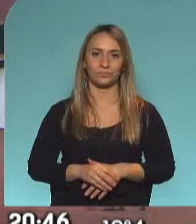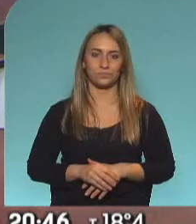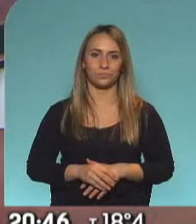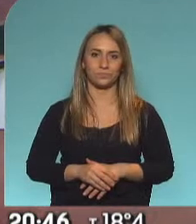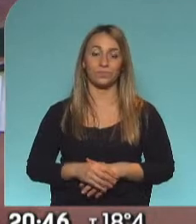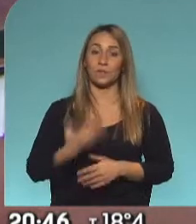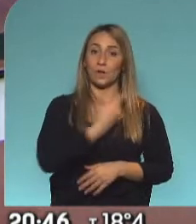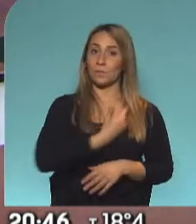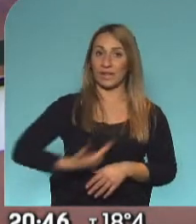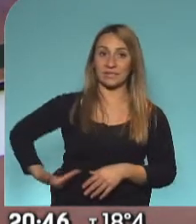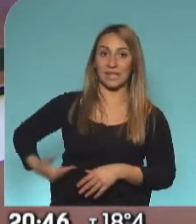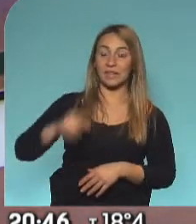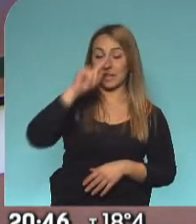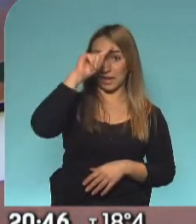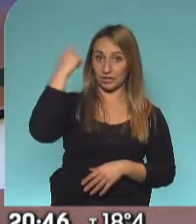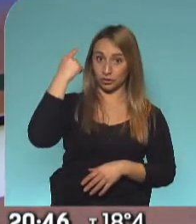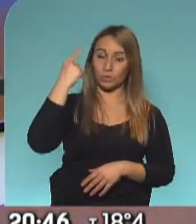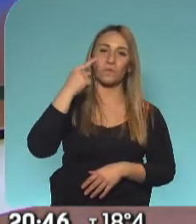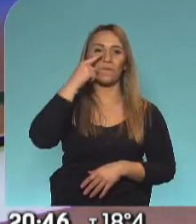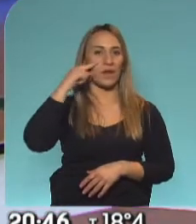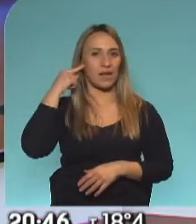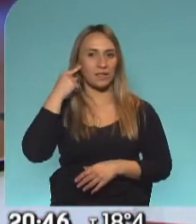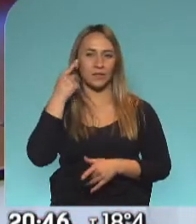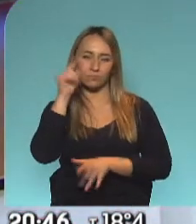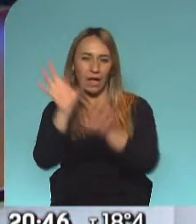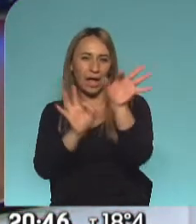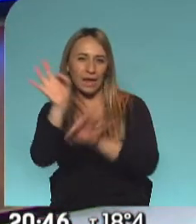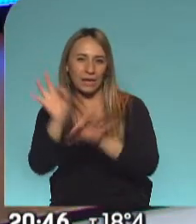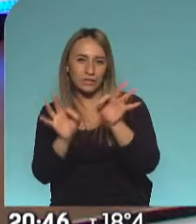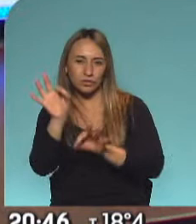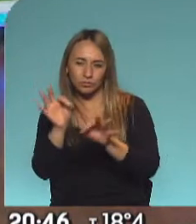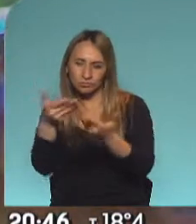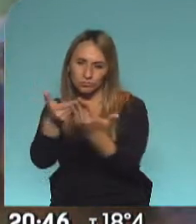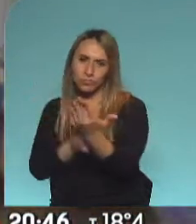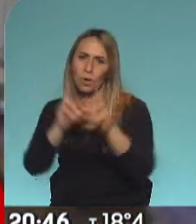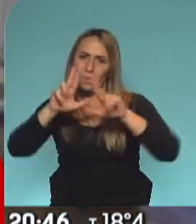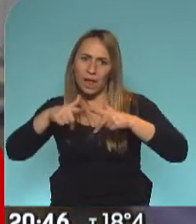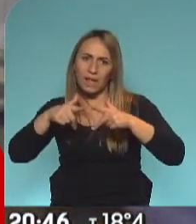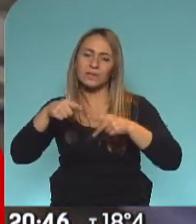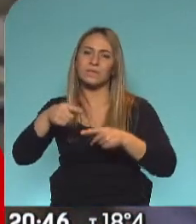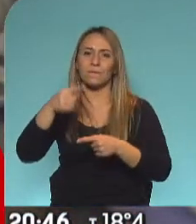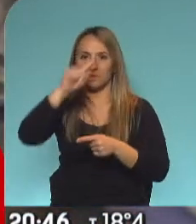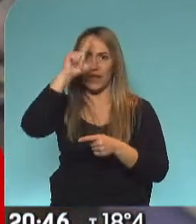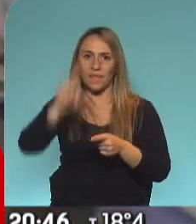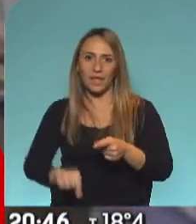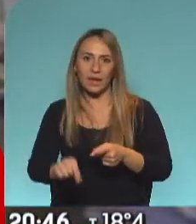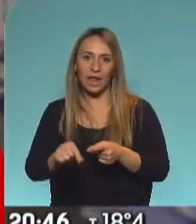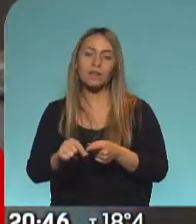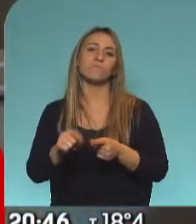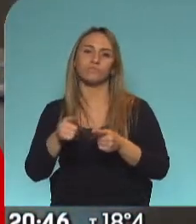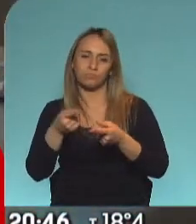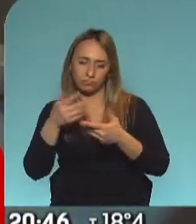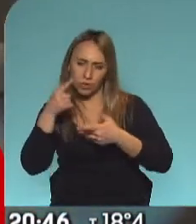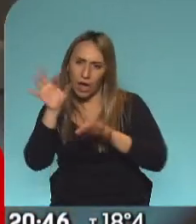el presidente de la nación alberto fernández analizó el avance del plan federal de respuesta integrada contra el kobe de